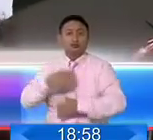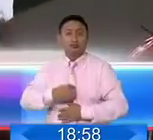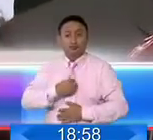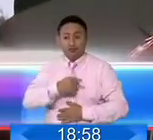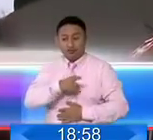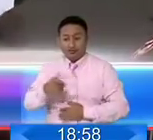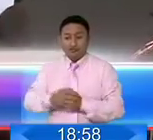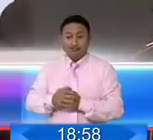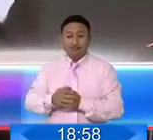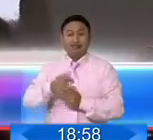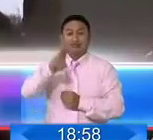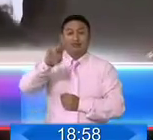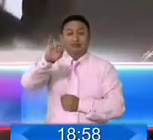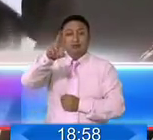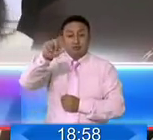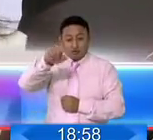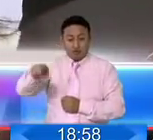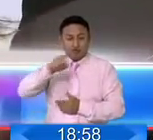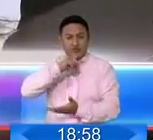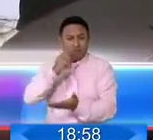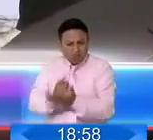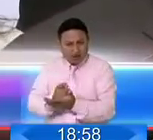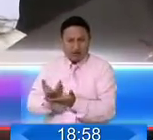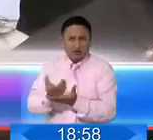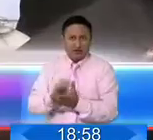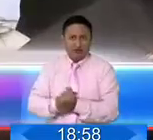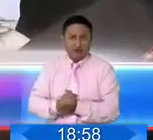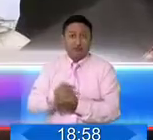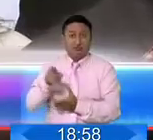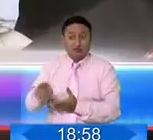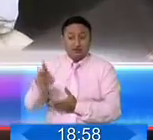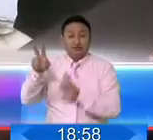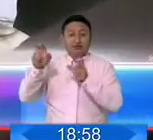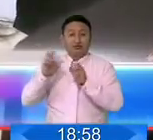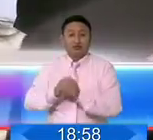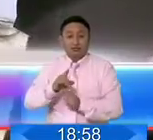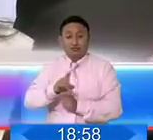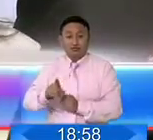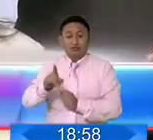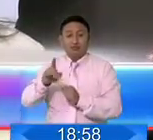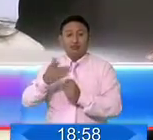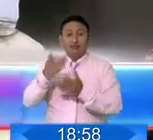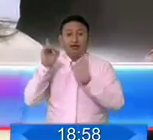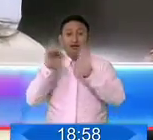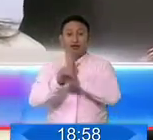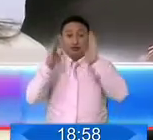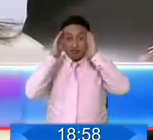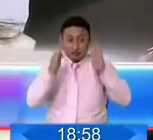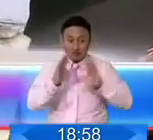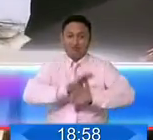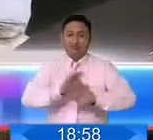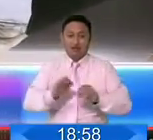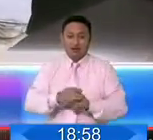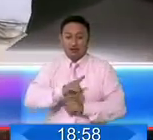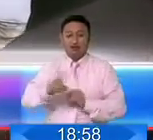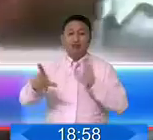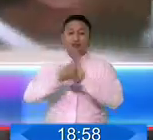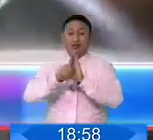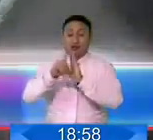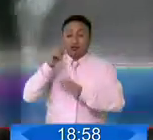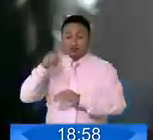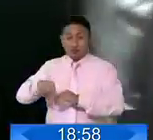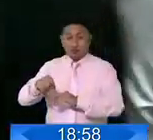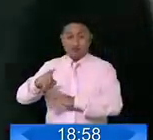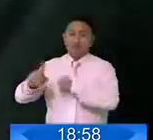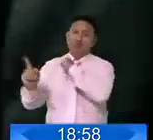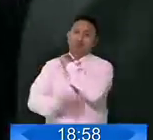de Villavicencio eran ciertas. Eso se llama omisión de denunciar y es delito penado por la ley. La